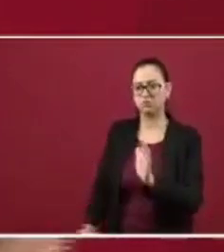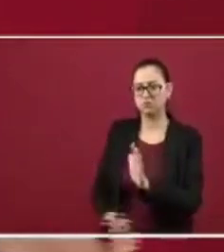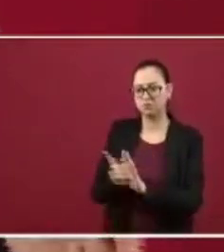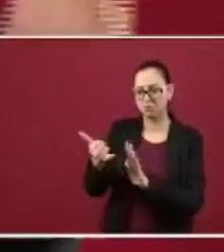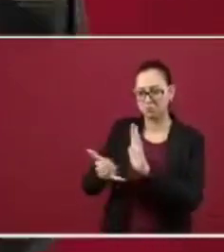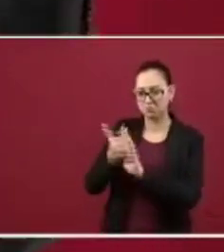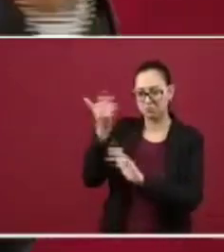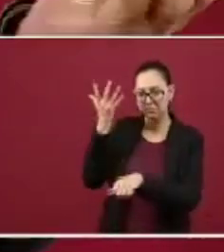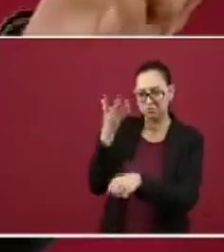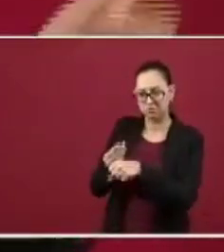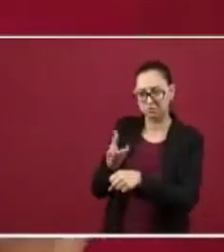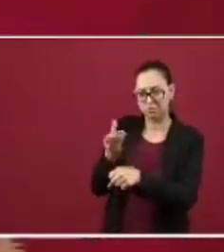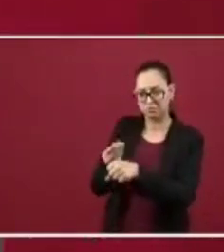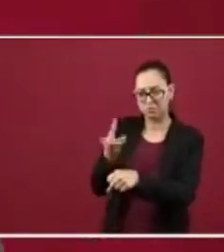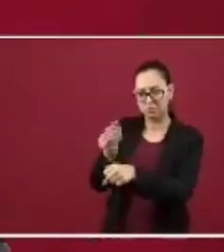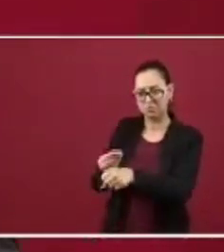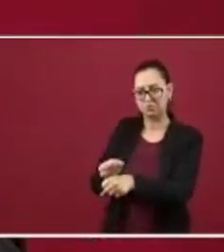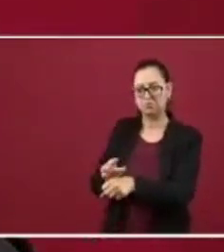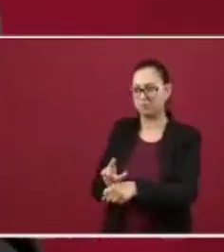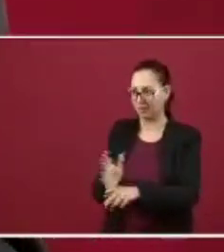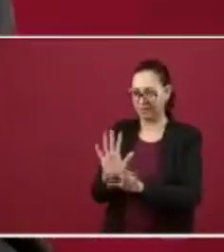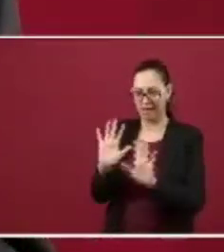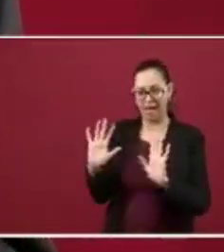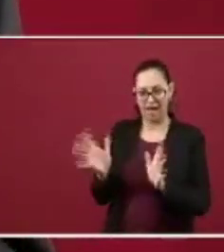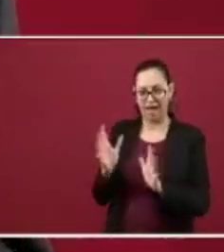porque ya tenemos el presupuesto,